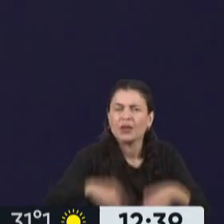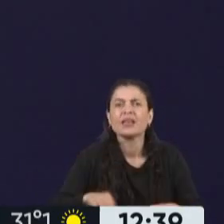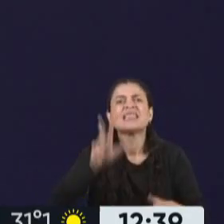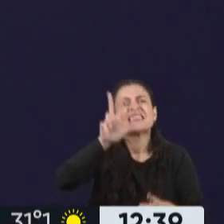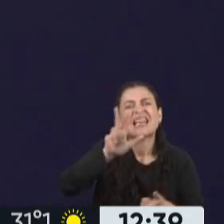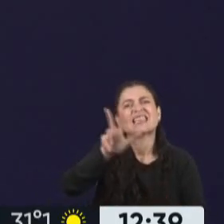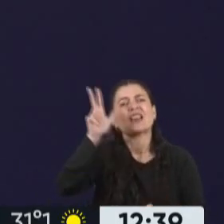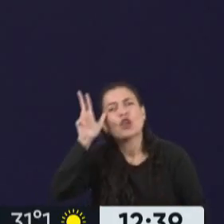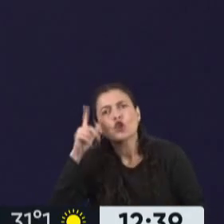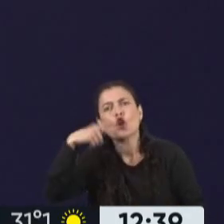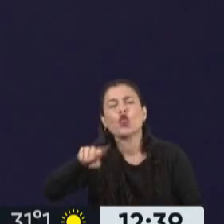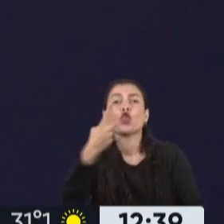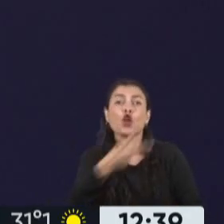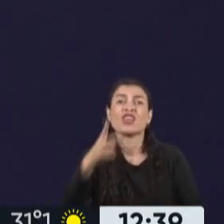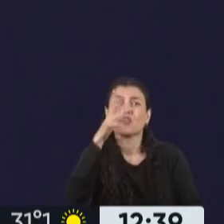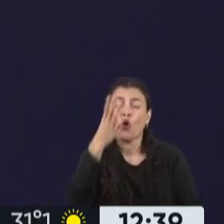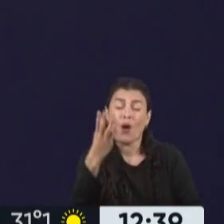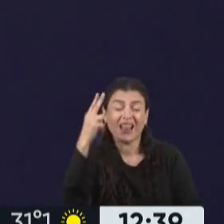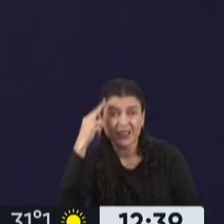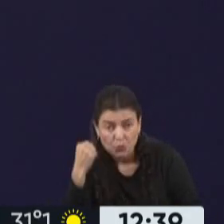229, 249 y